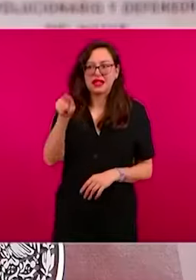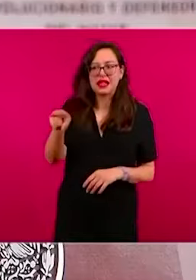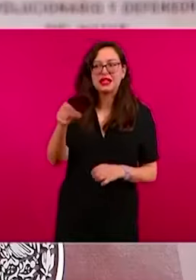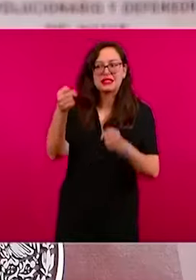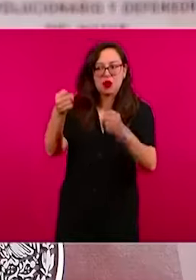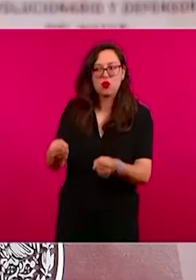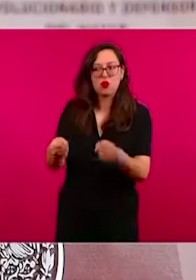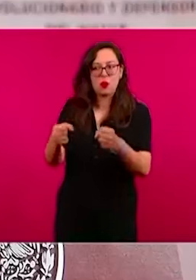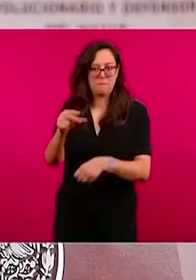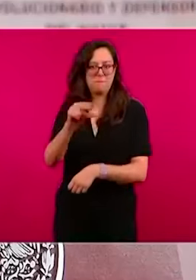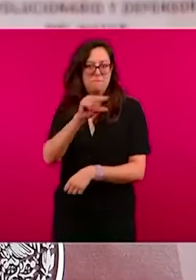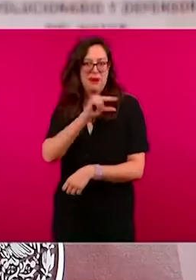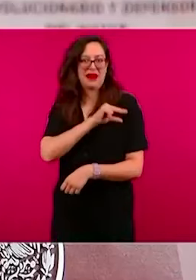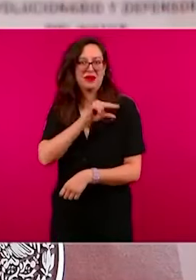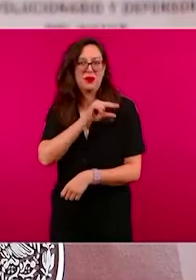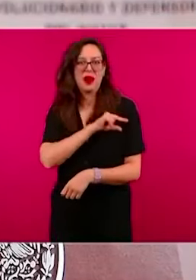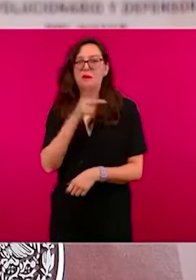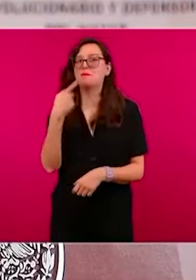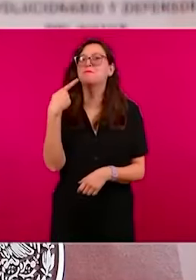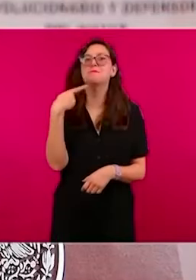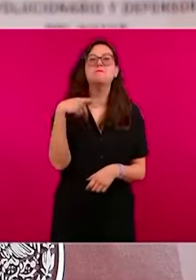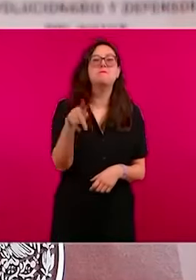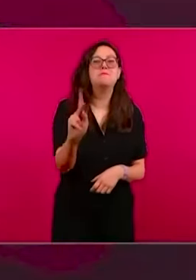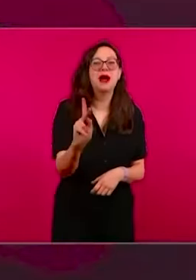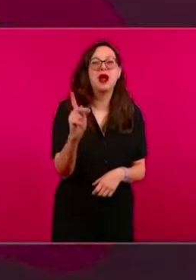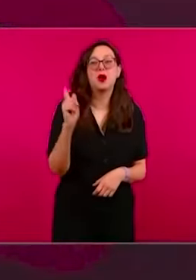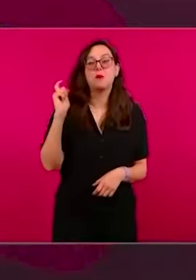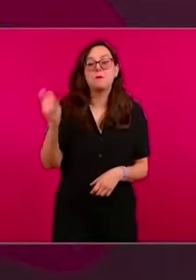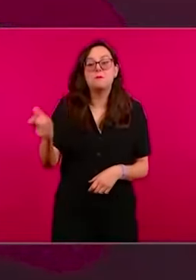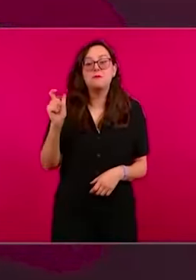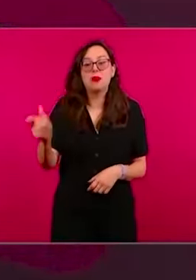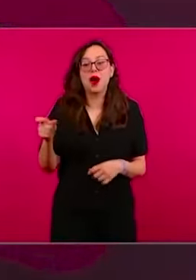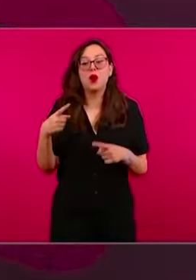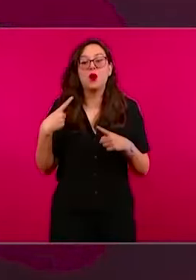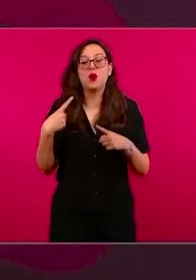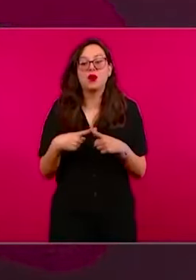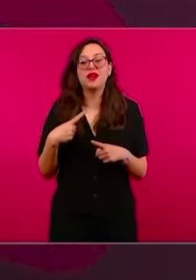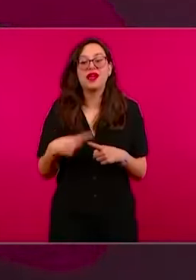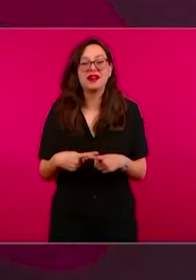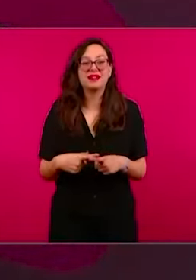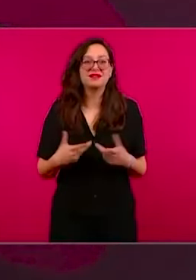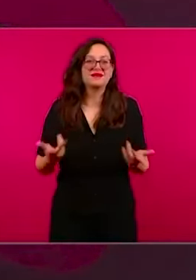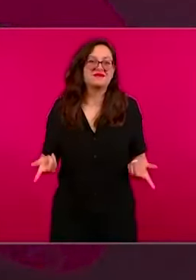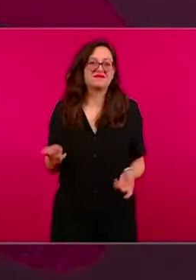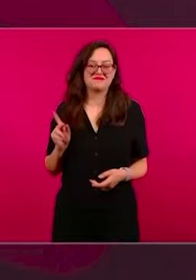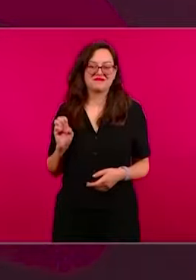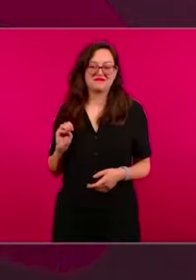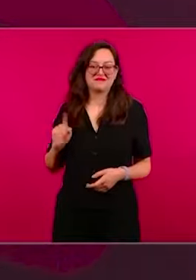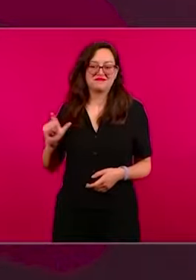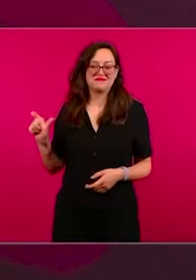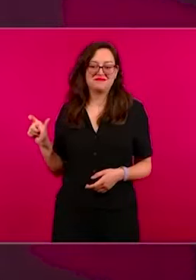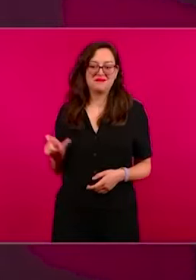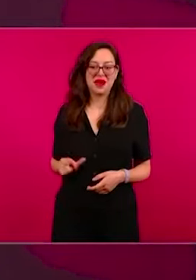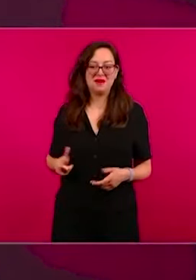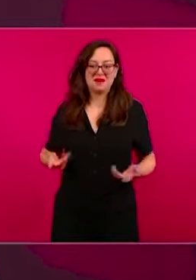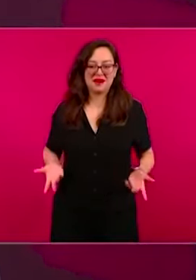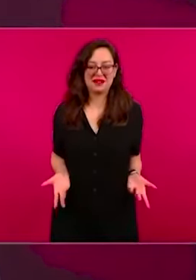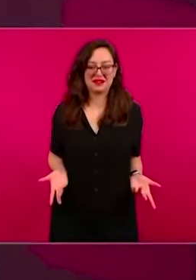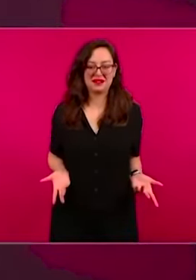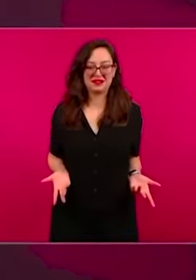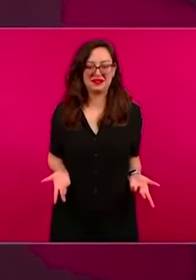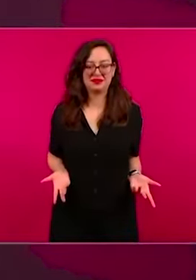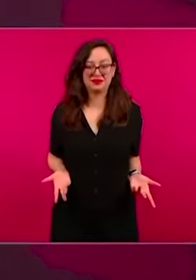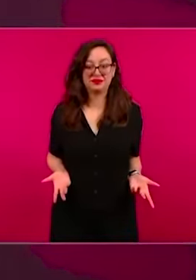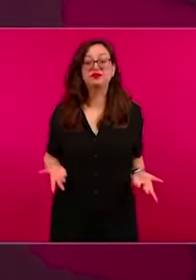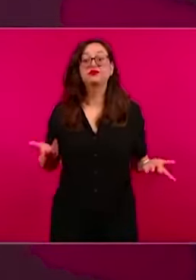pues dado que la información que seguramente se le proporcionó al seguro fue de que había sido un accidente, entonces el